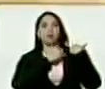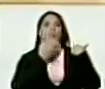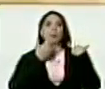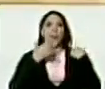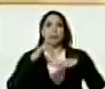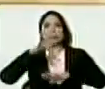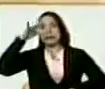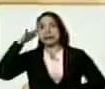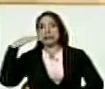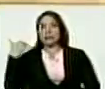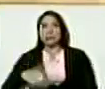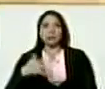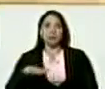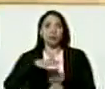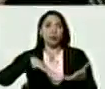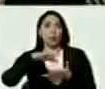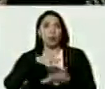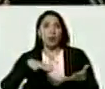graves,